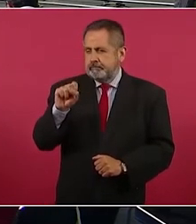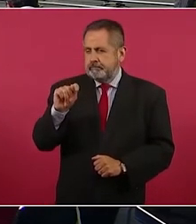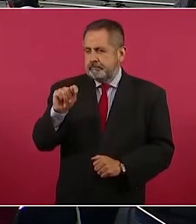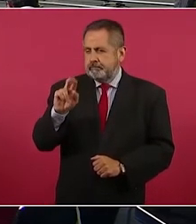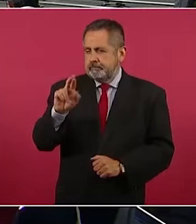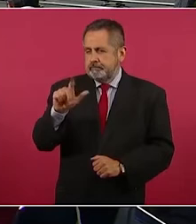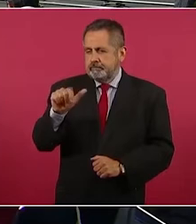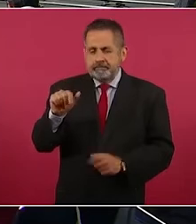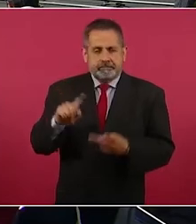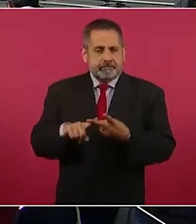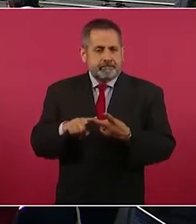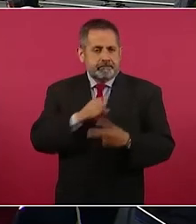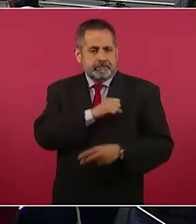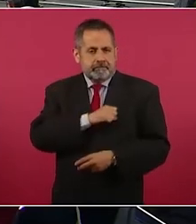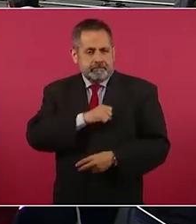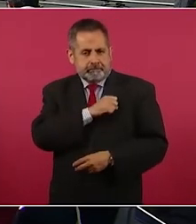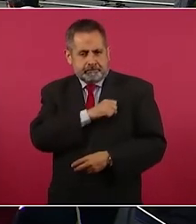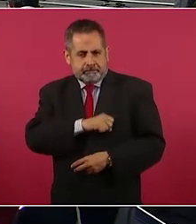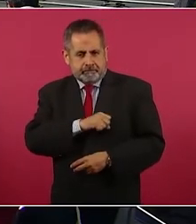Suecia,